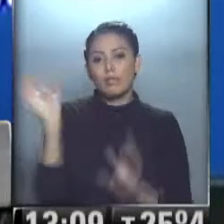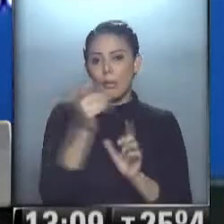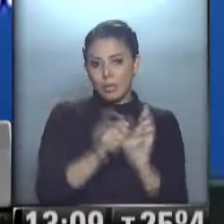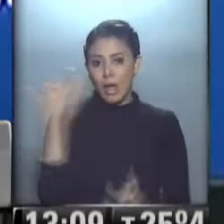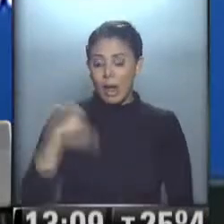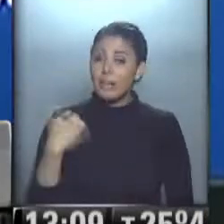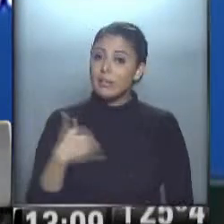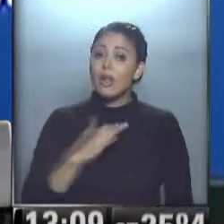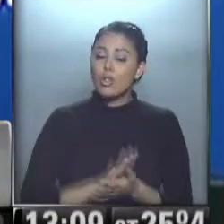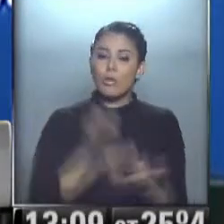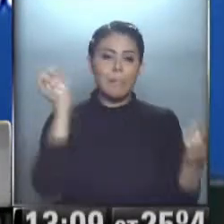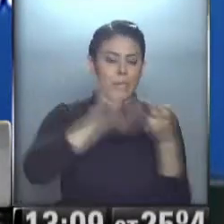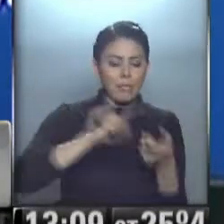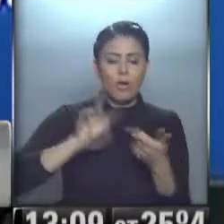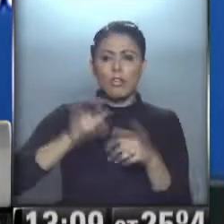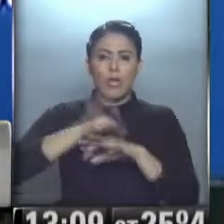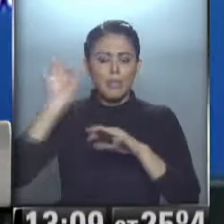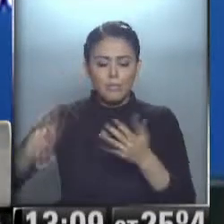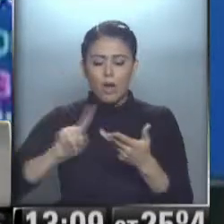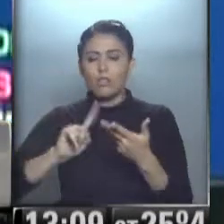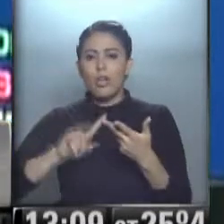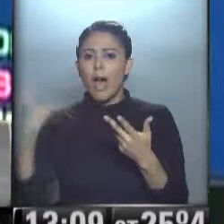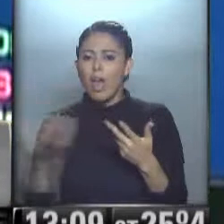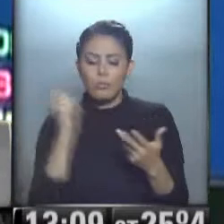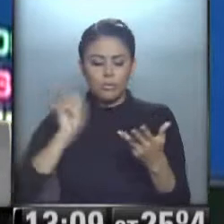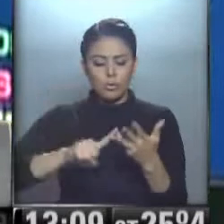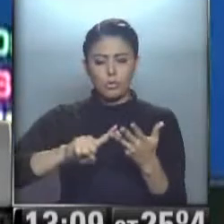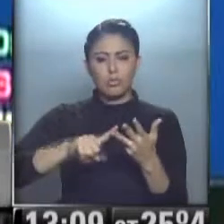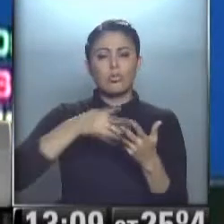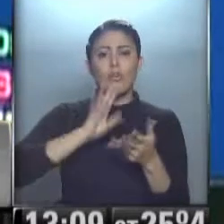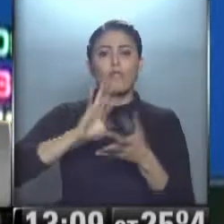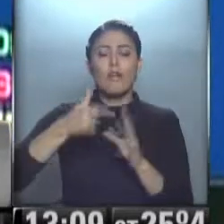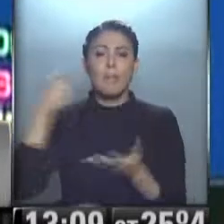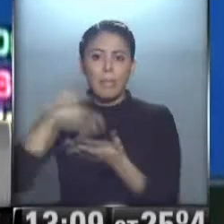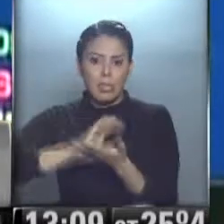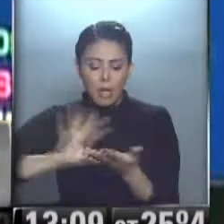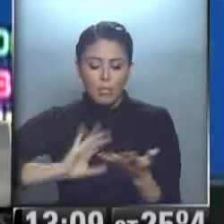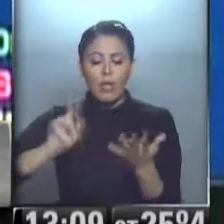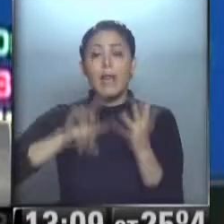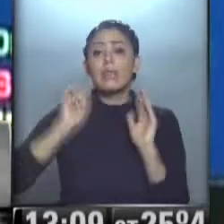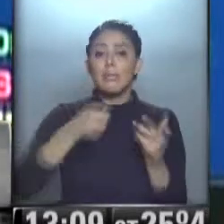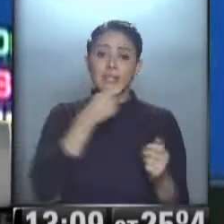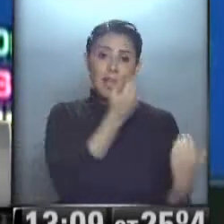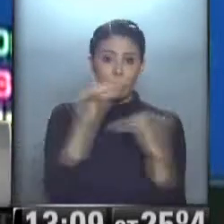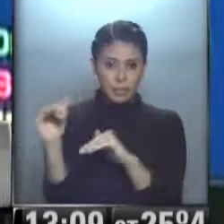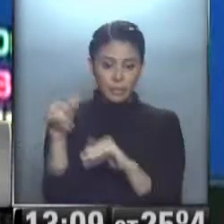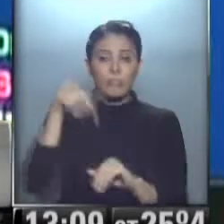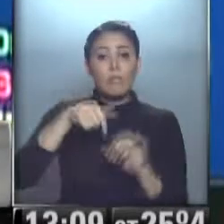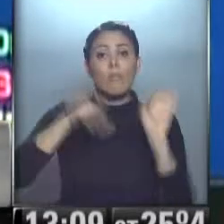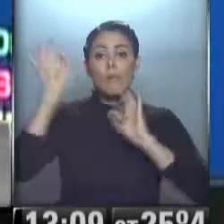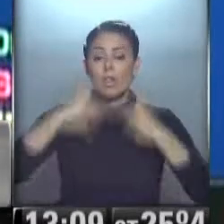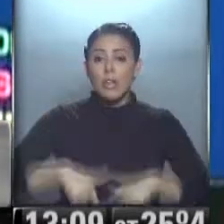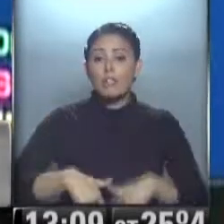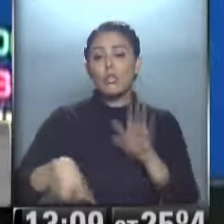relacionados con el matrimonio el divorcio la adopción el tratamiento de las deudas y también las compensaciones del proyecto del código civil